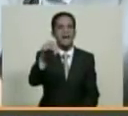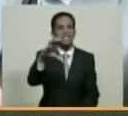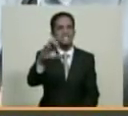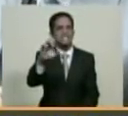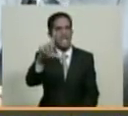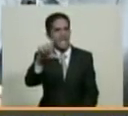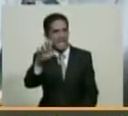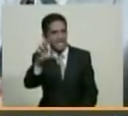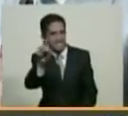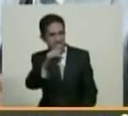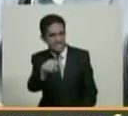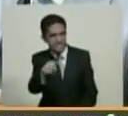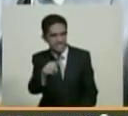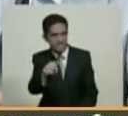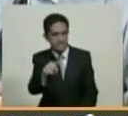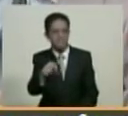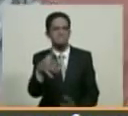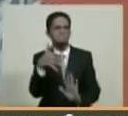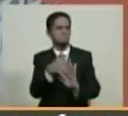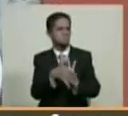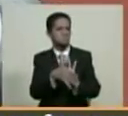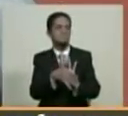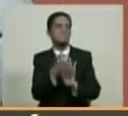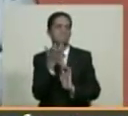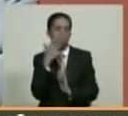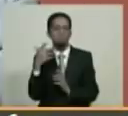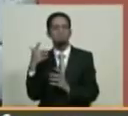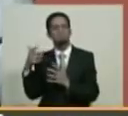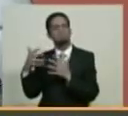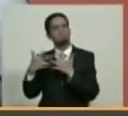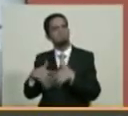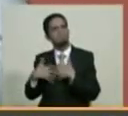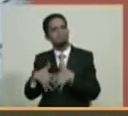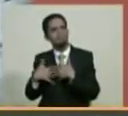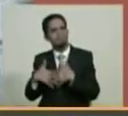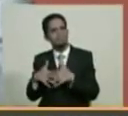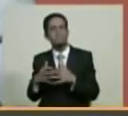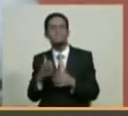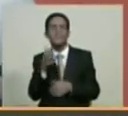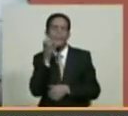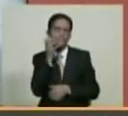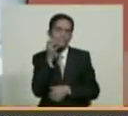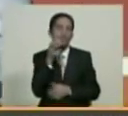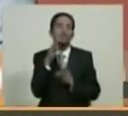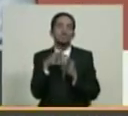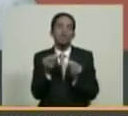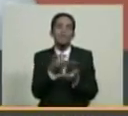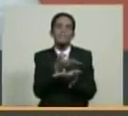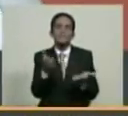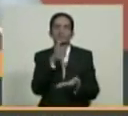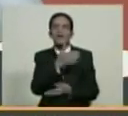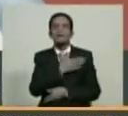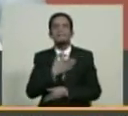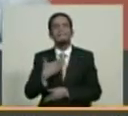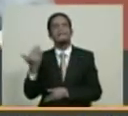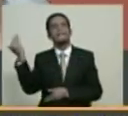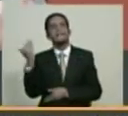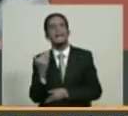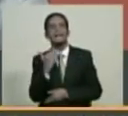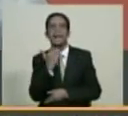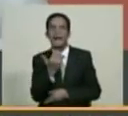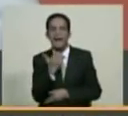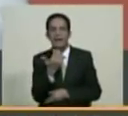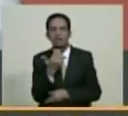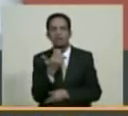capital, para la producción y fabricación de manufactura. Es decir, todo aquel que quiera traer una línea de producción para